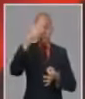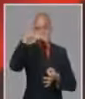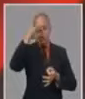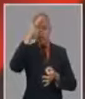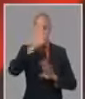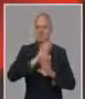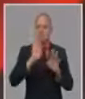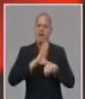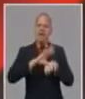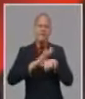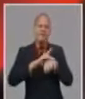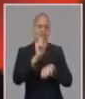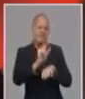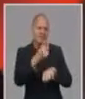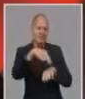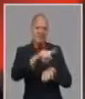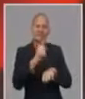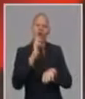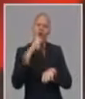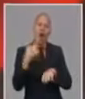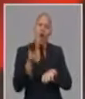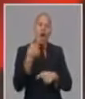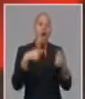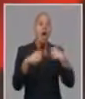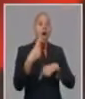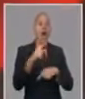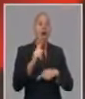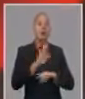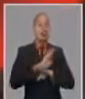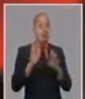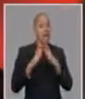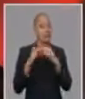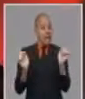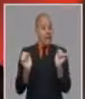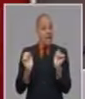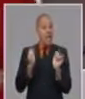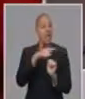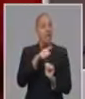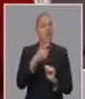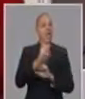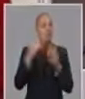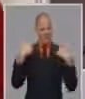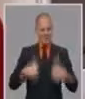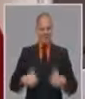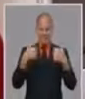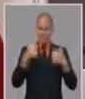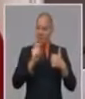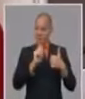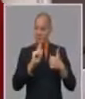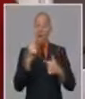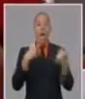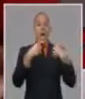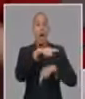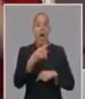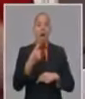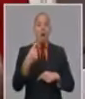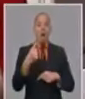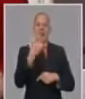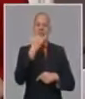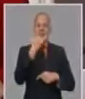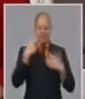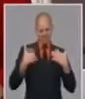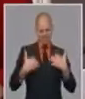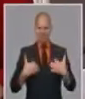los pacientes que quedan con secuelas con la COVID-19? Sí, bueno, en realidad el